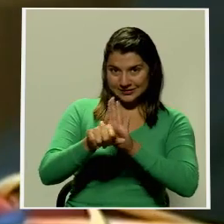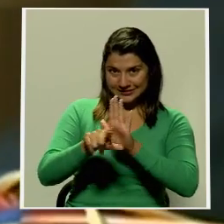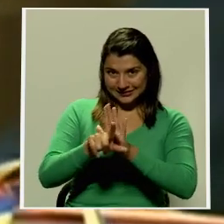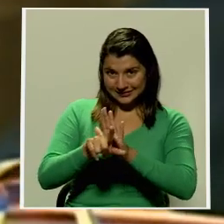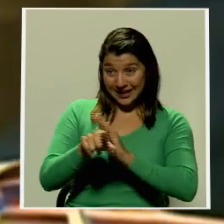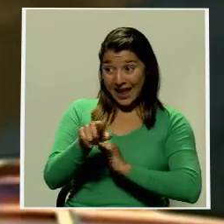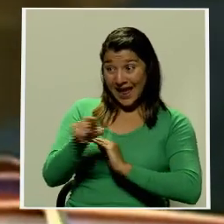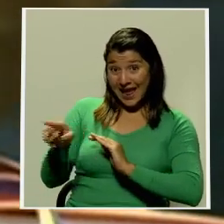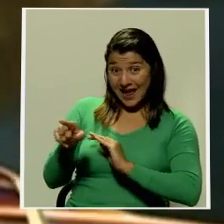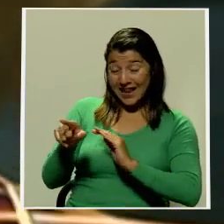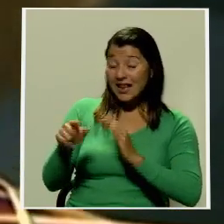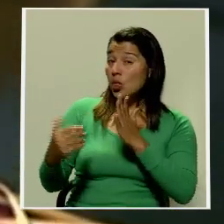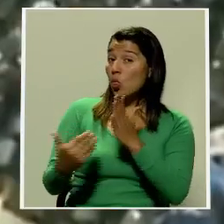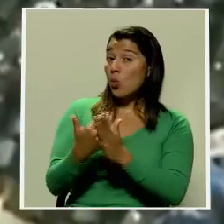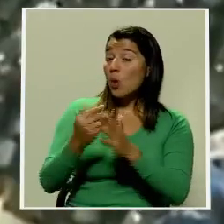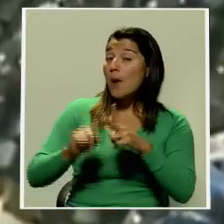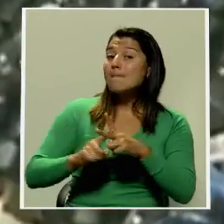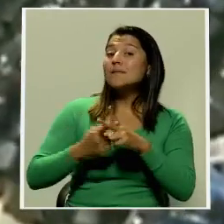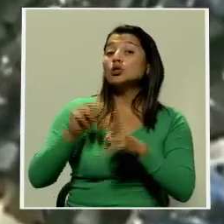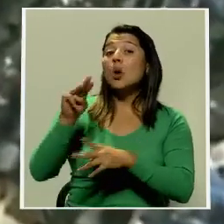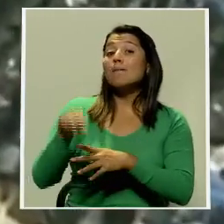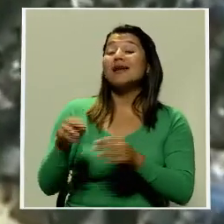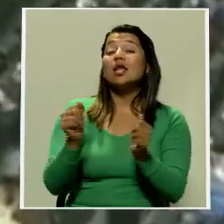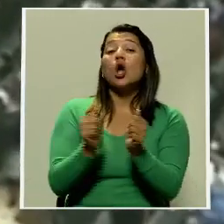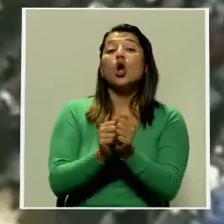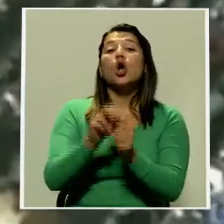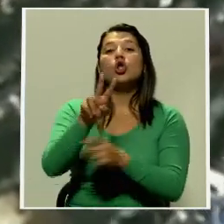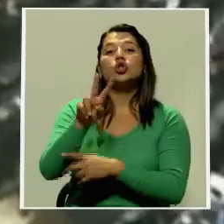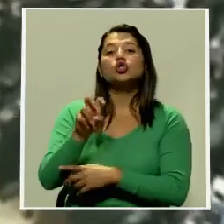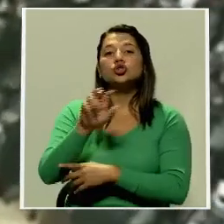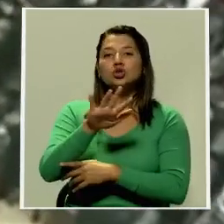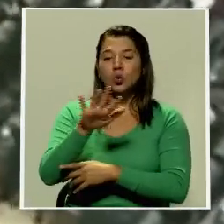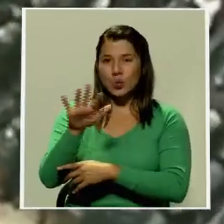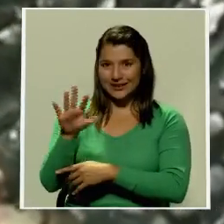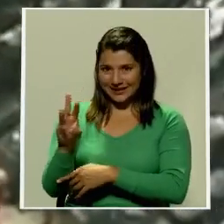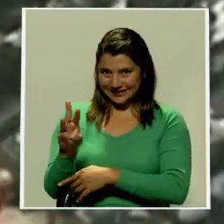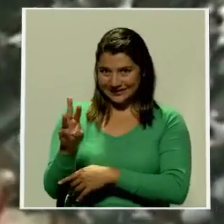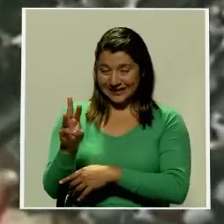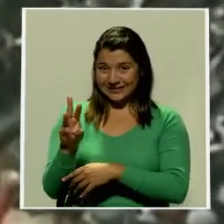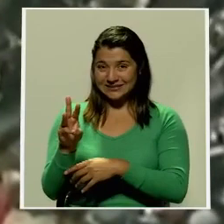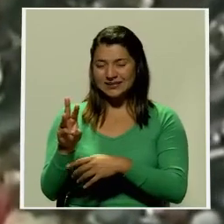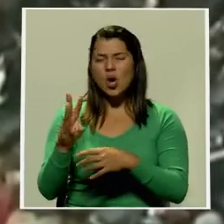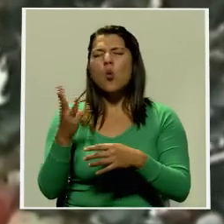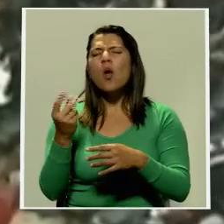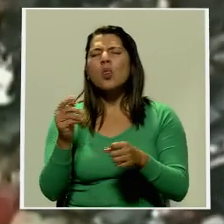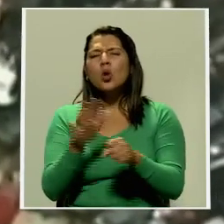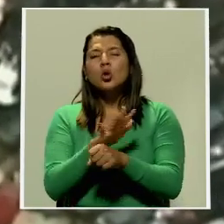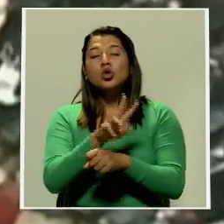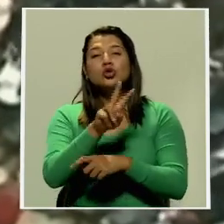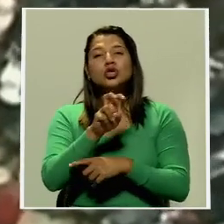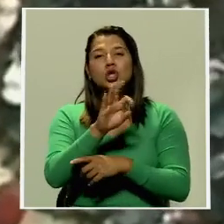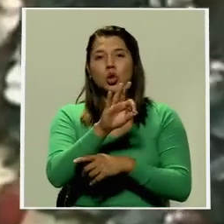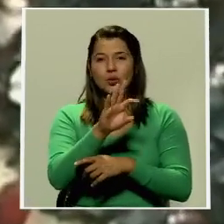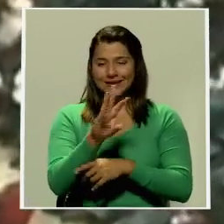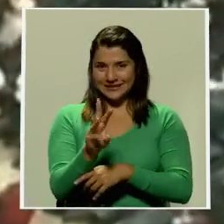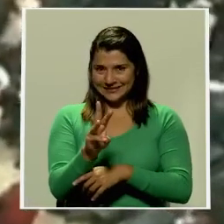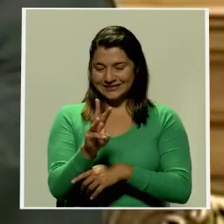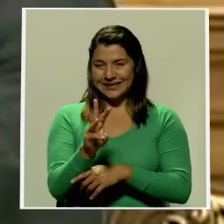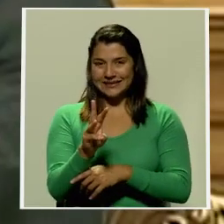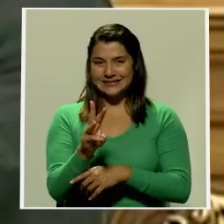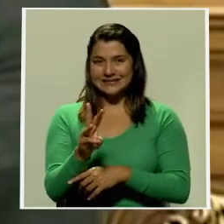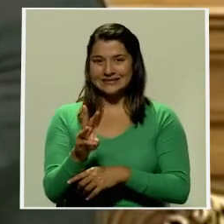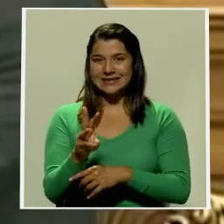tomó posesión el martes con 256 de 277 escaños, ocupados por miembros del gobernante